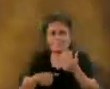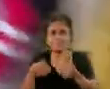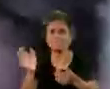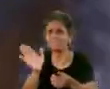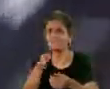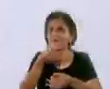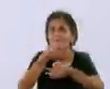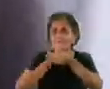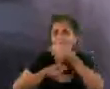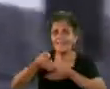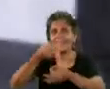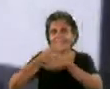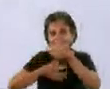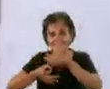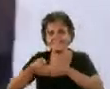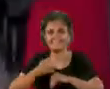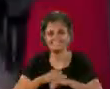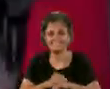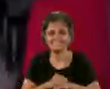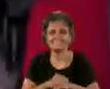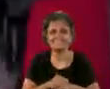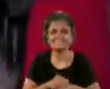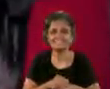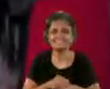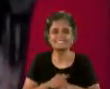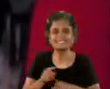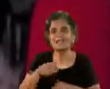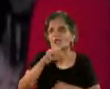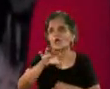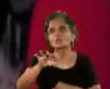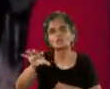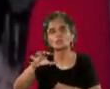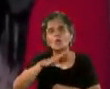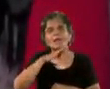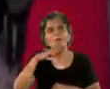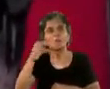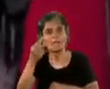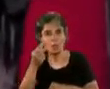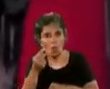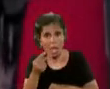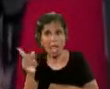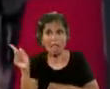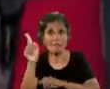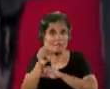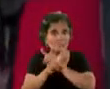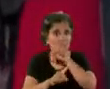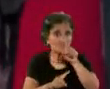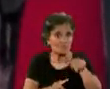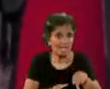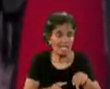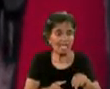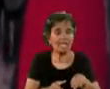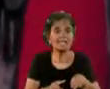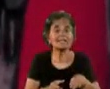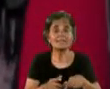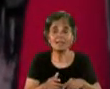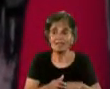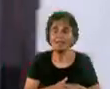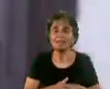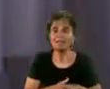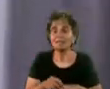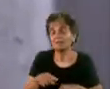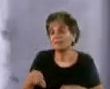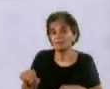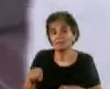vendemos. Vienen, de hecho, chicos desde otros lugares, de Juana Coslay, que vos decís, viste, se toman el trabajo de venir hasta acá porque de repente